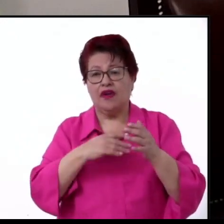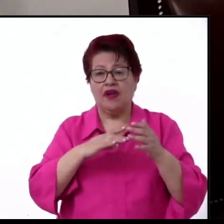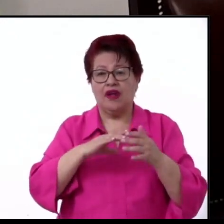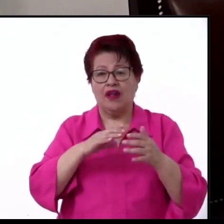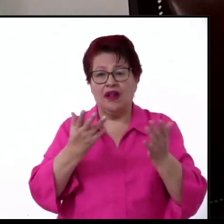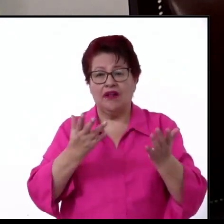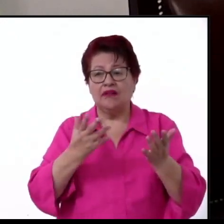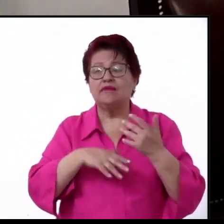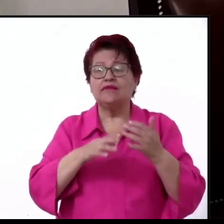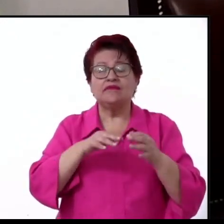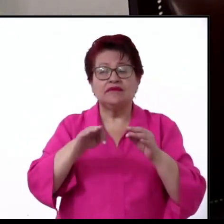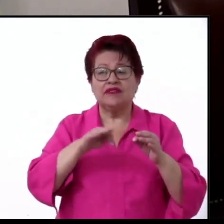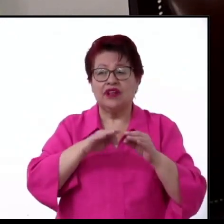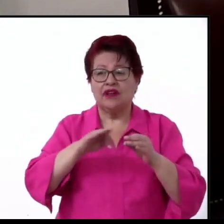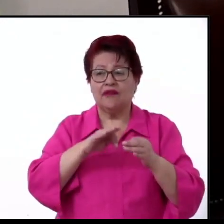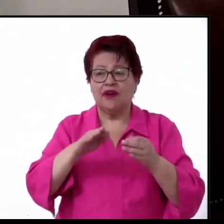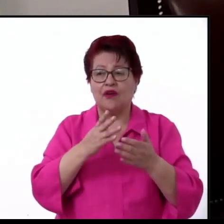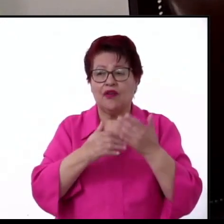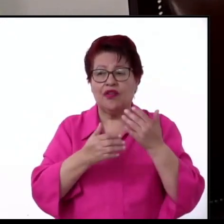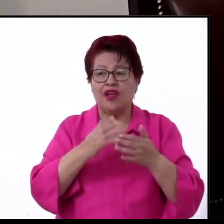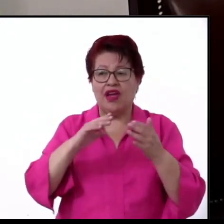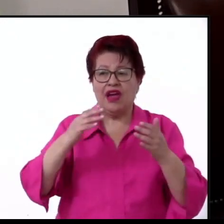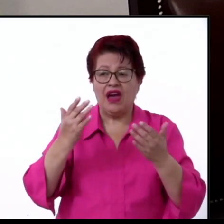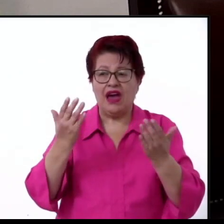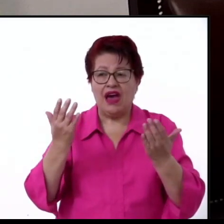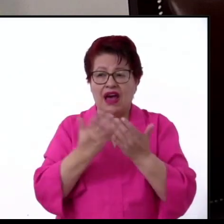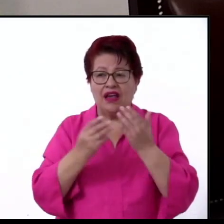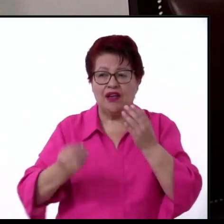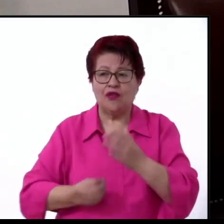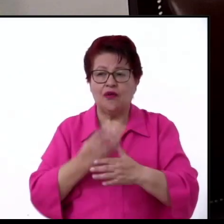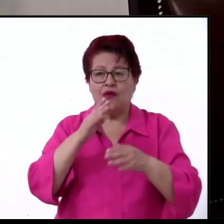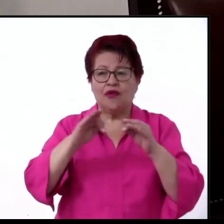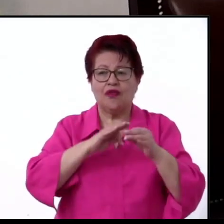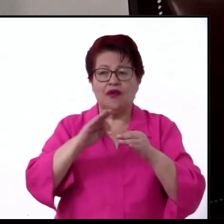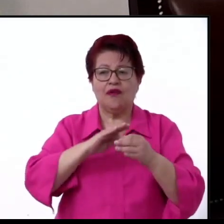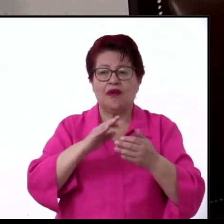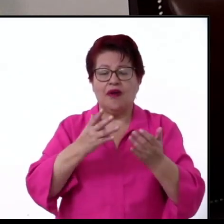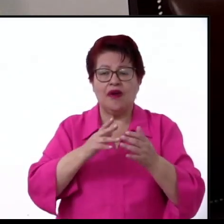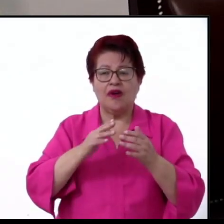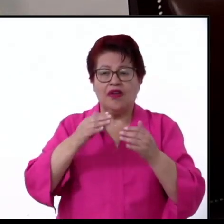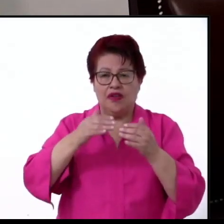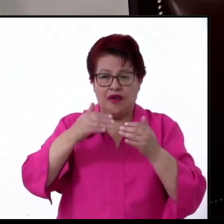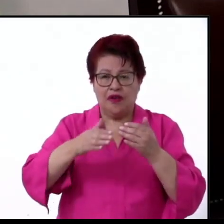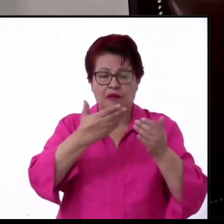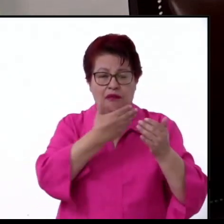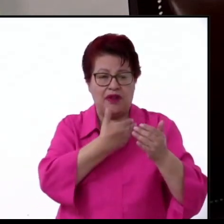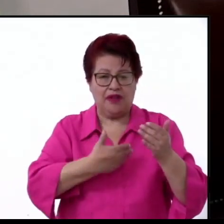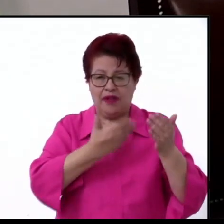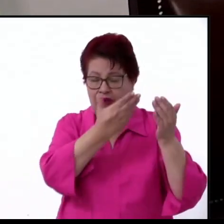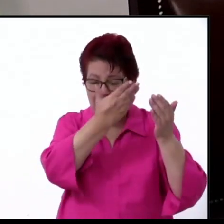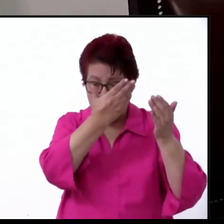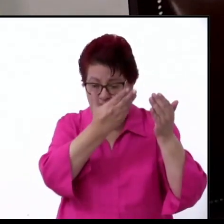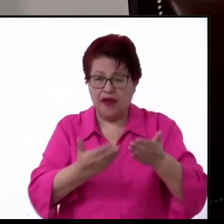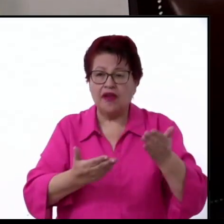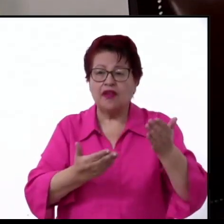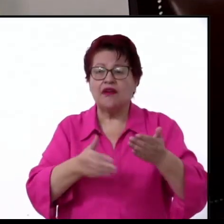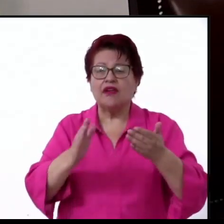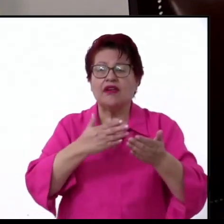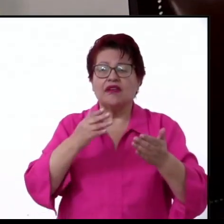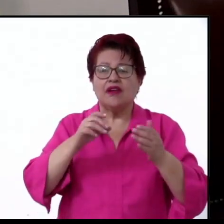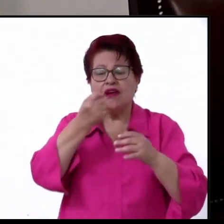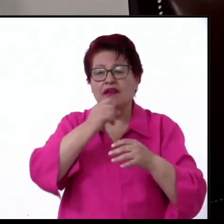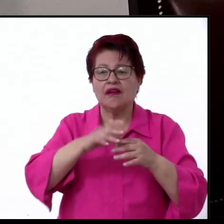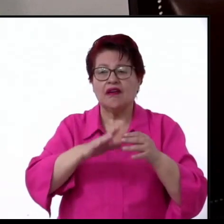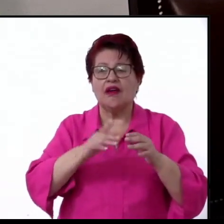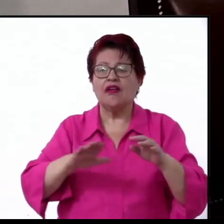decremento de la generación de empleos, se reconoce que a partir de su presencia en esta secretaría se pueda tener